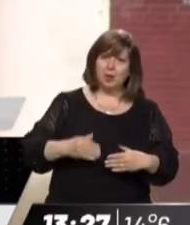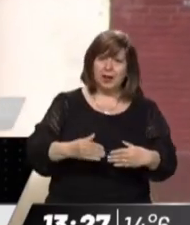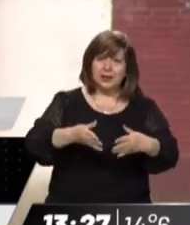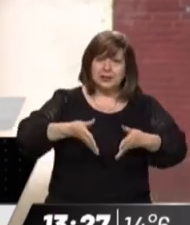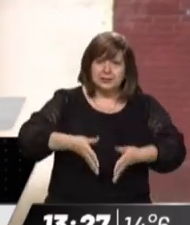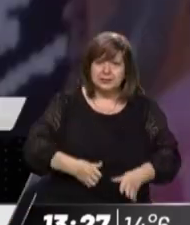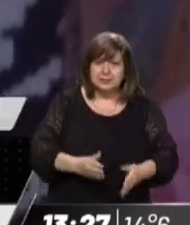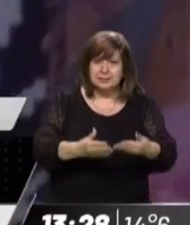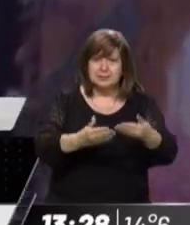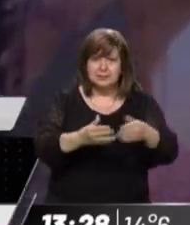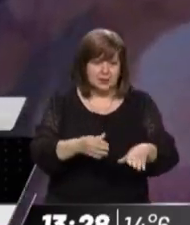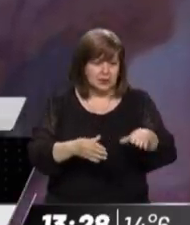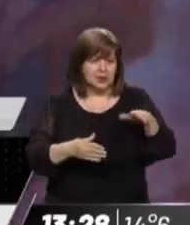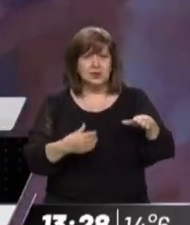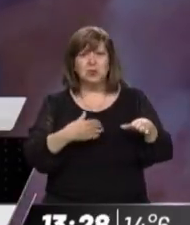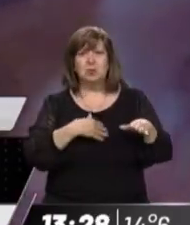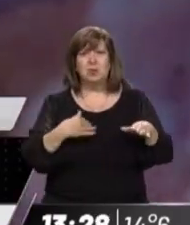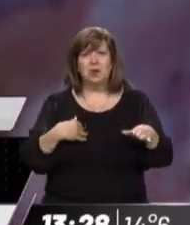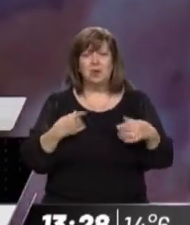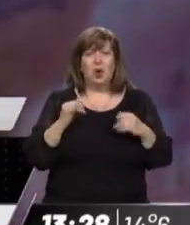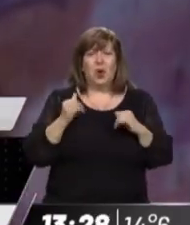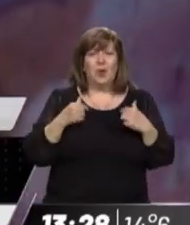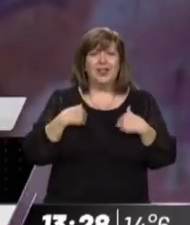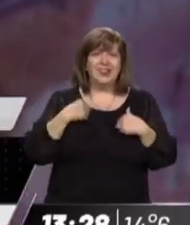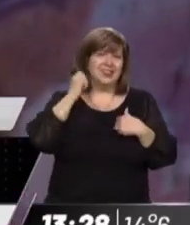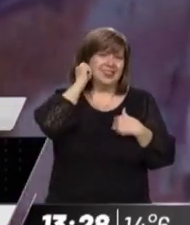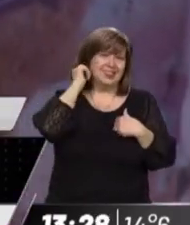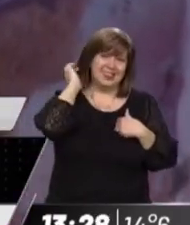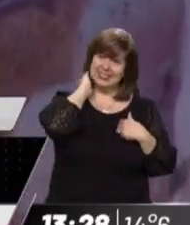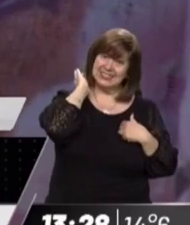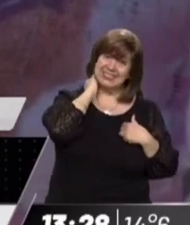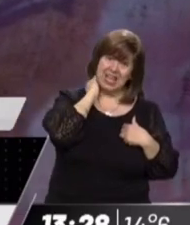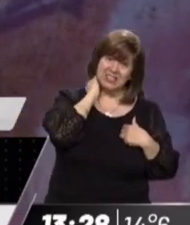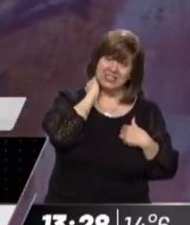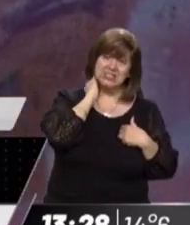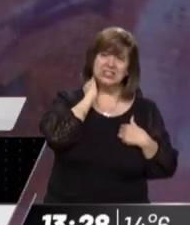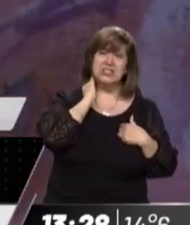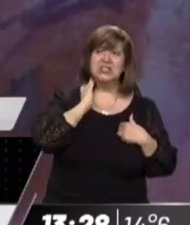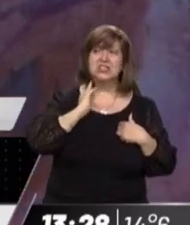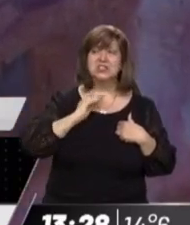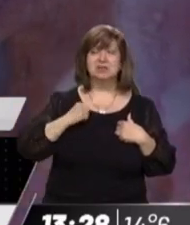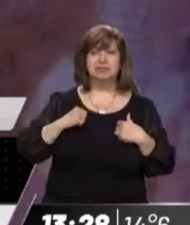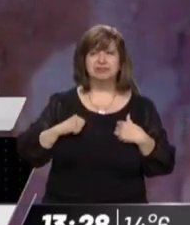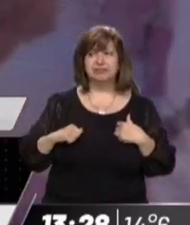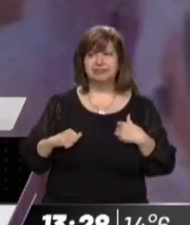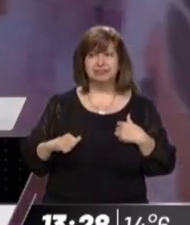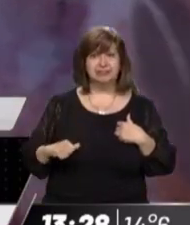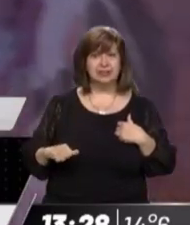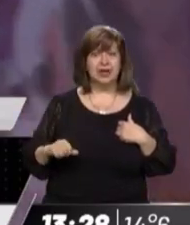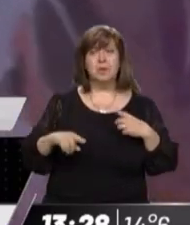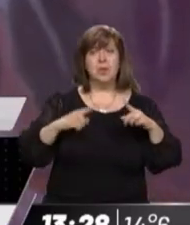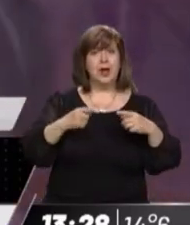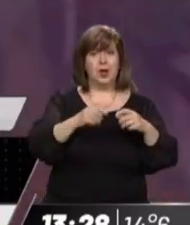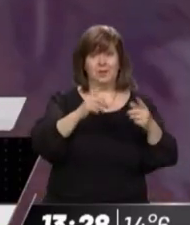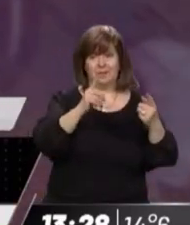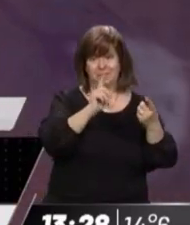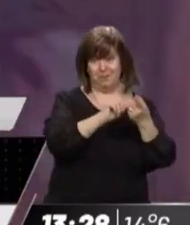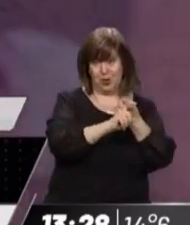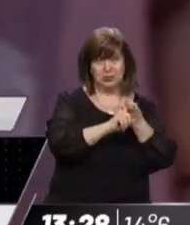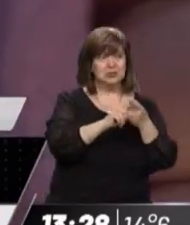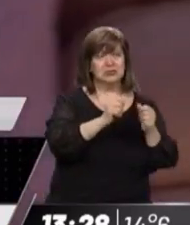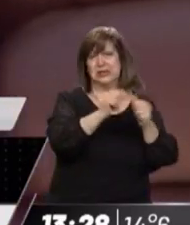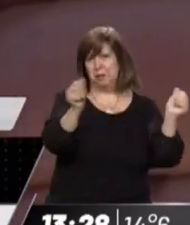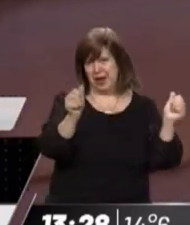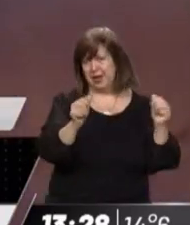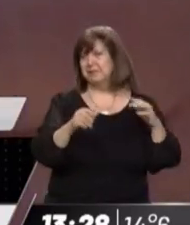entonces comencé a ser mamá muy joven. Entonces eran los fines de semana que yo empecé a consumir. Consumía alcohol